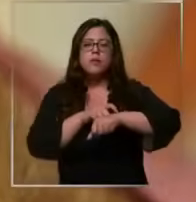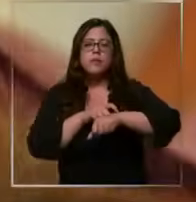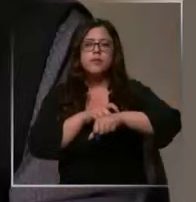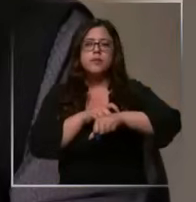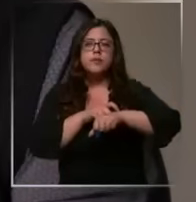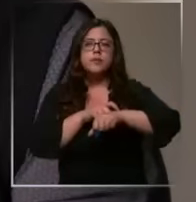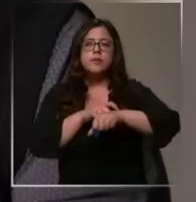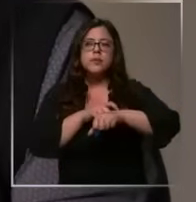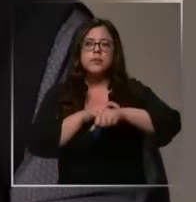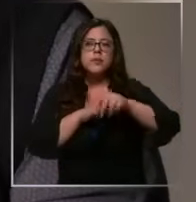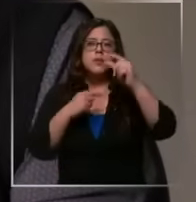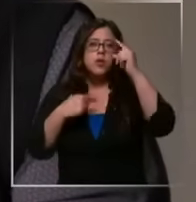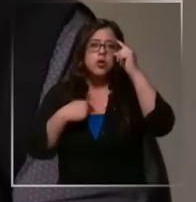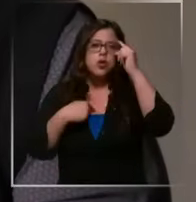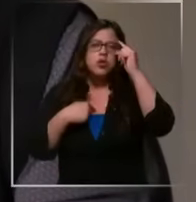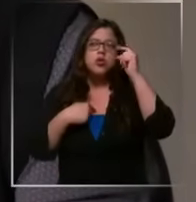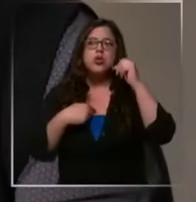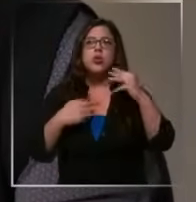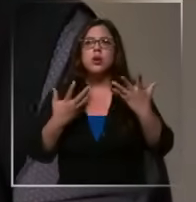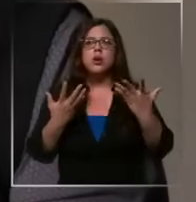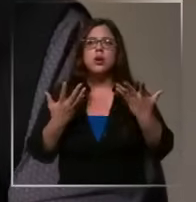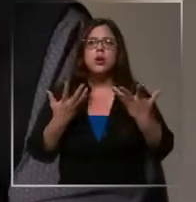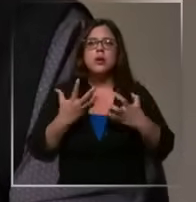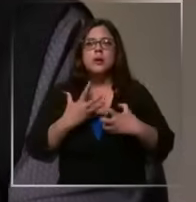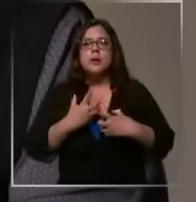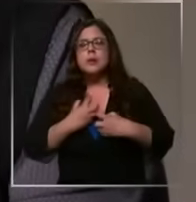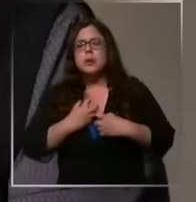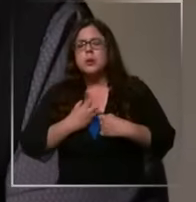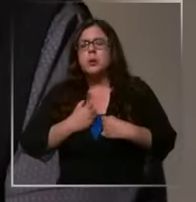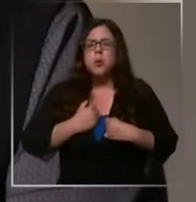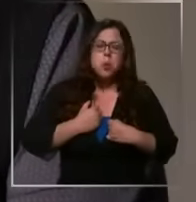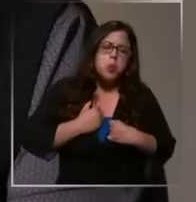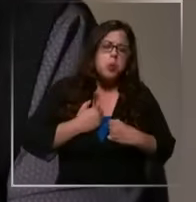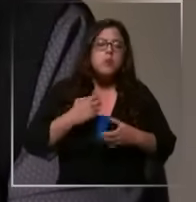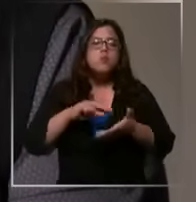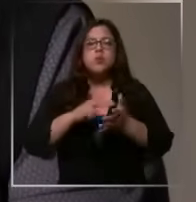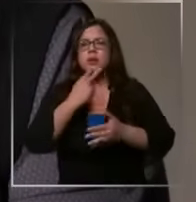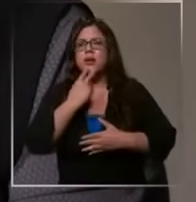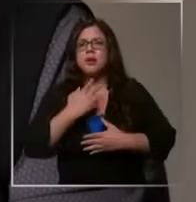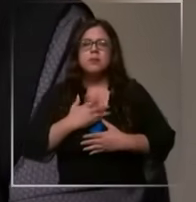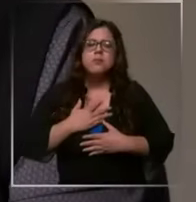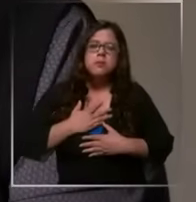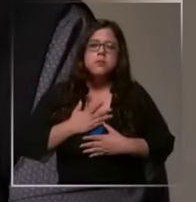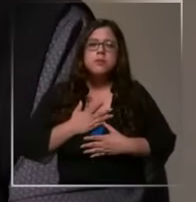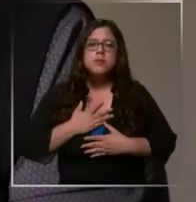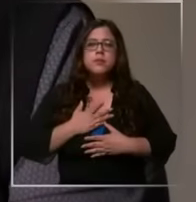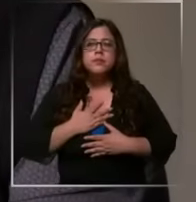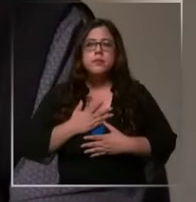Tuve un desequilibrio fortísimo en mi vida. En el sentido que